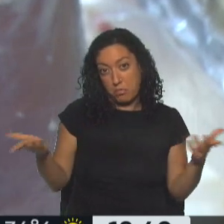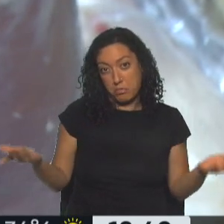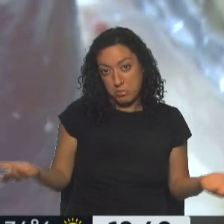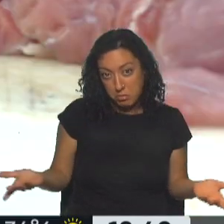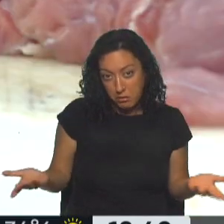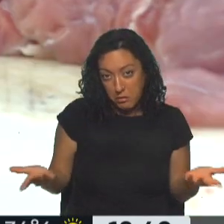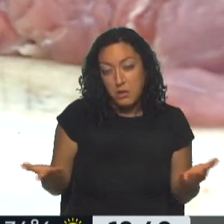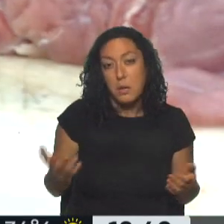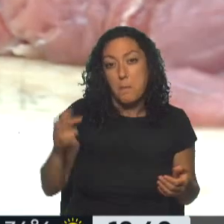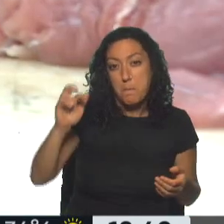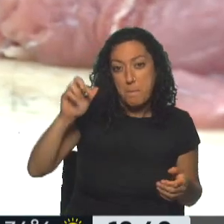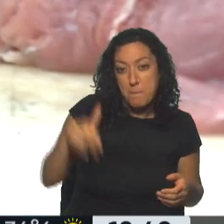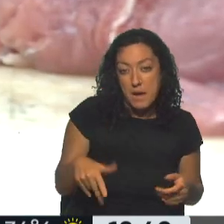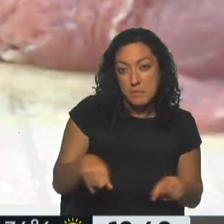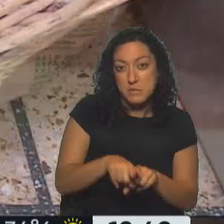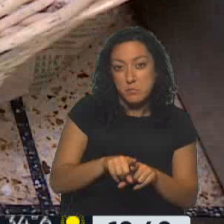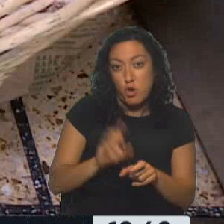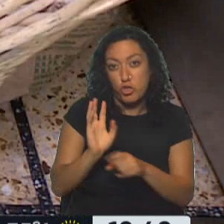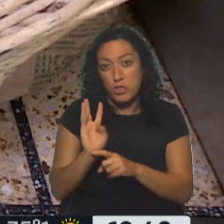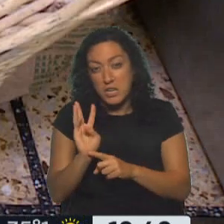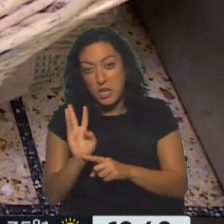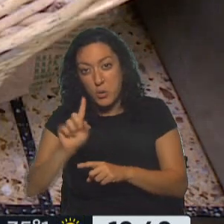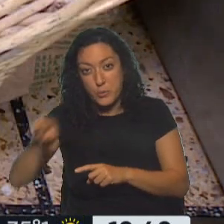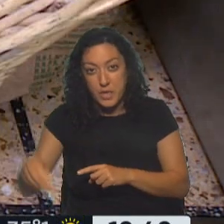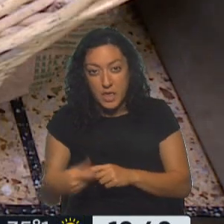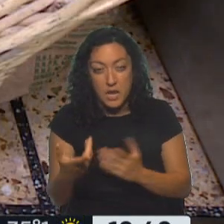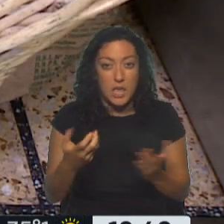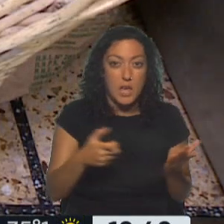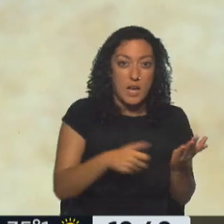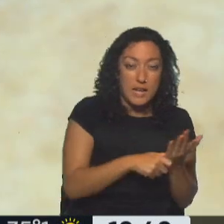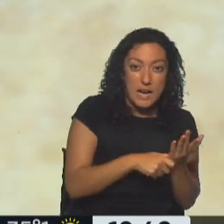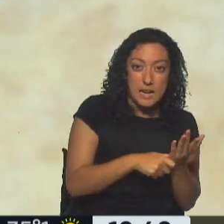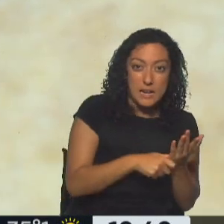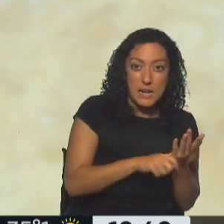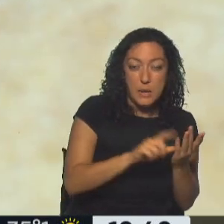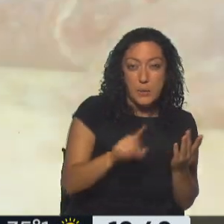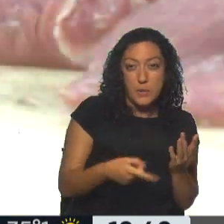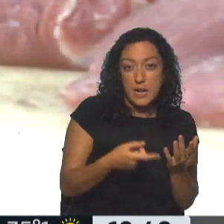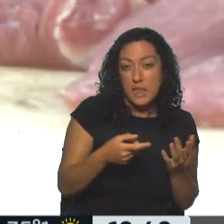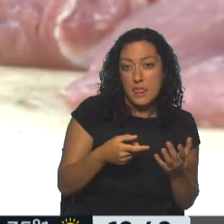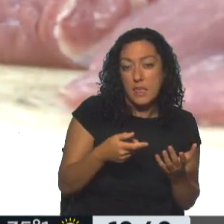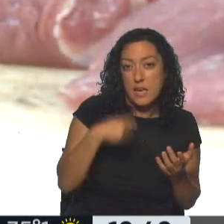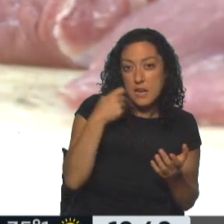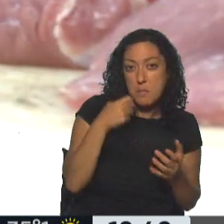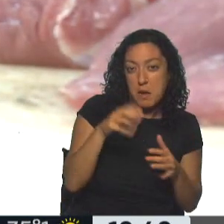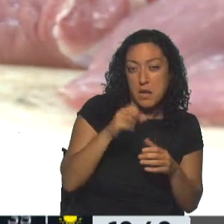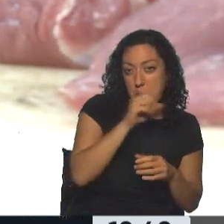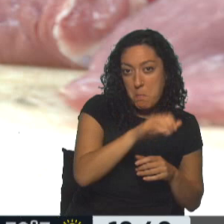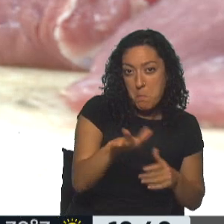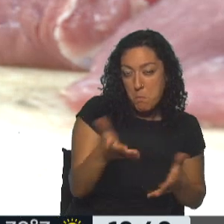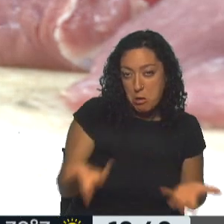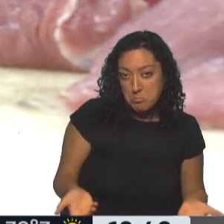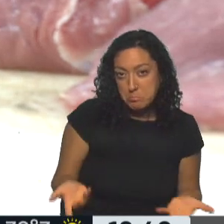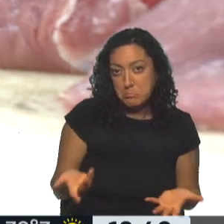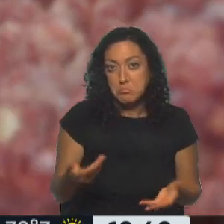con el pan que deriva del trigo con las carnes que de la Hacienda este y unos aumentos que en